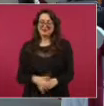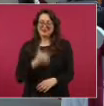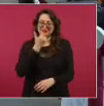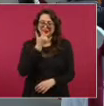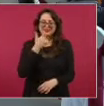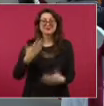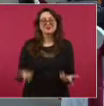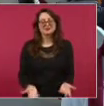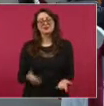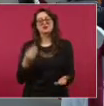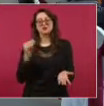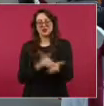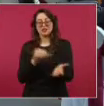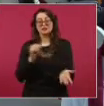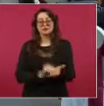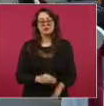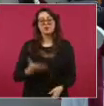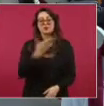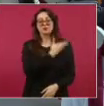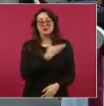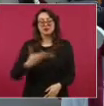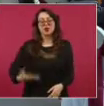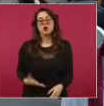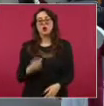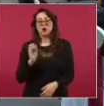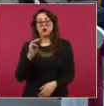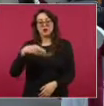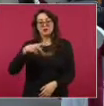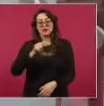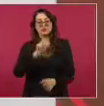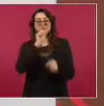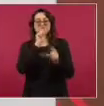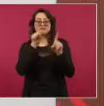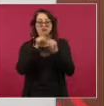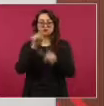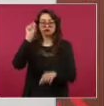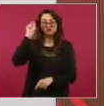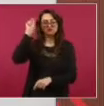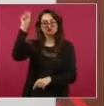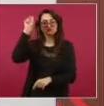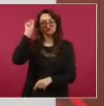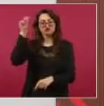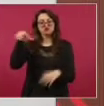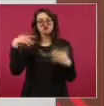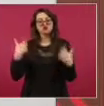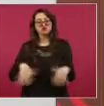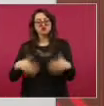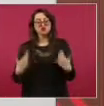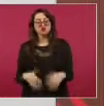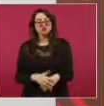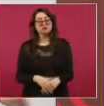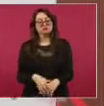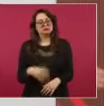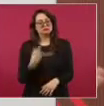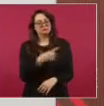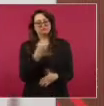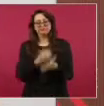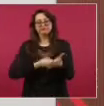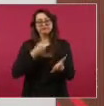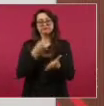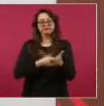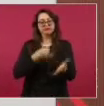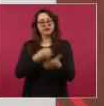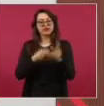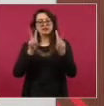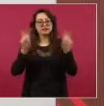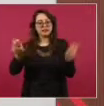UNT y de uno de los sindicatos más representativos, pero que también en ocasiones menos comprendidos en el país, de los